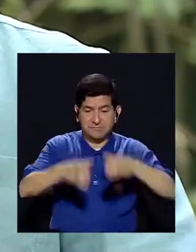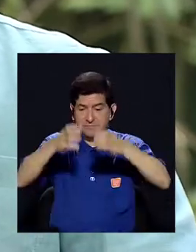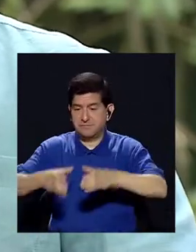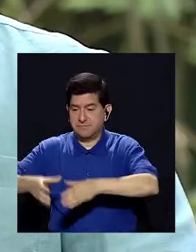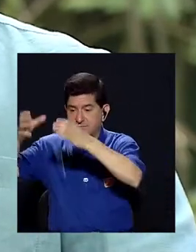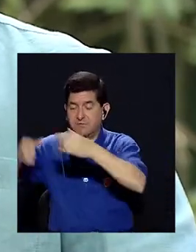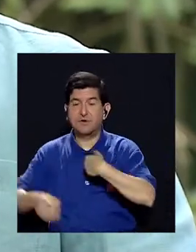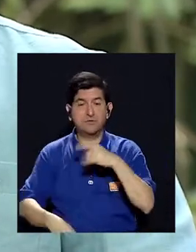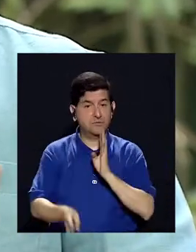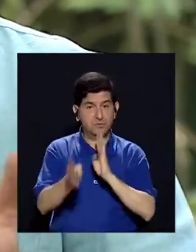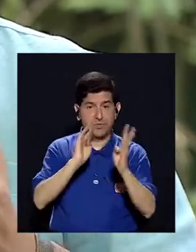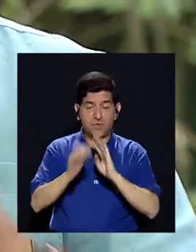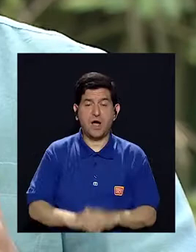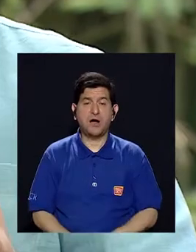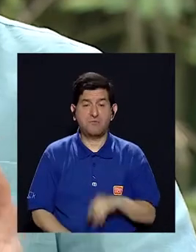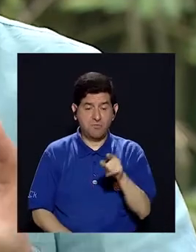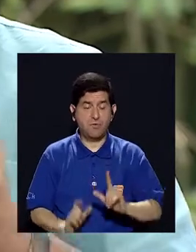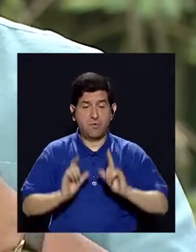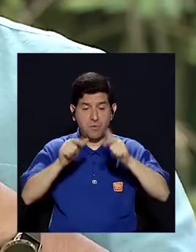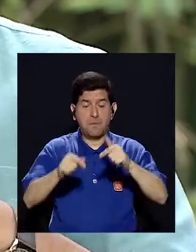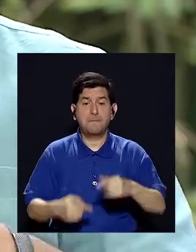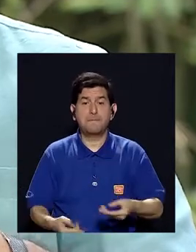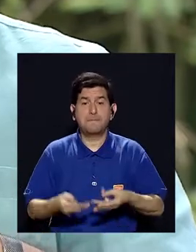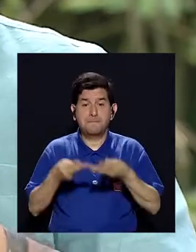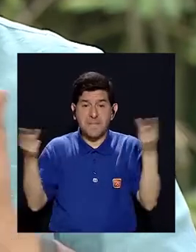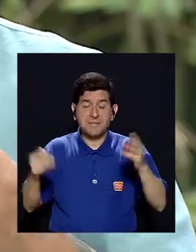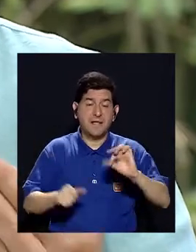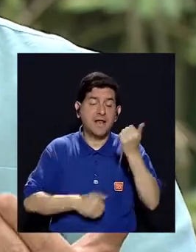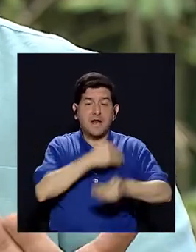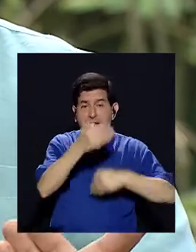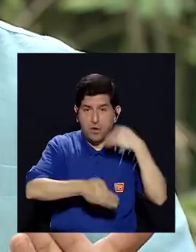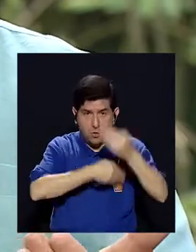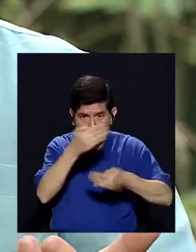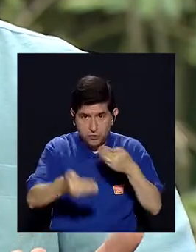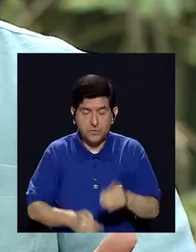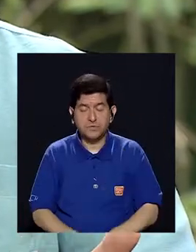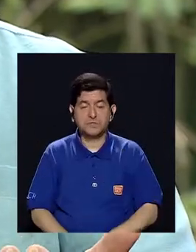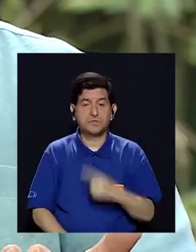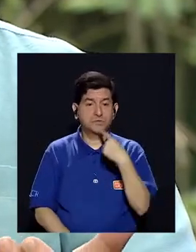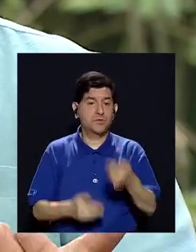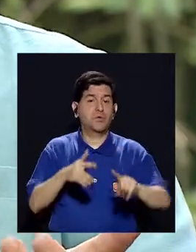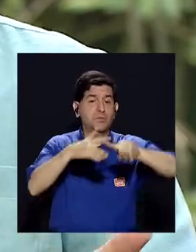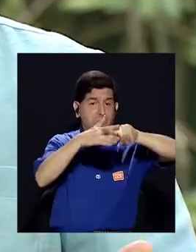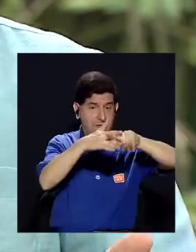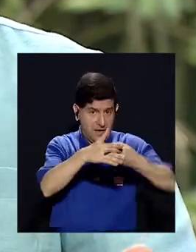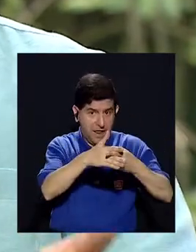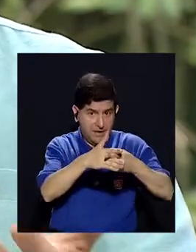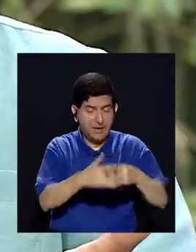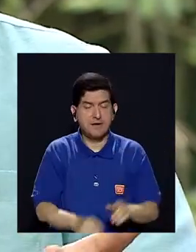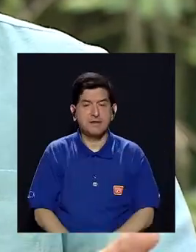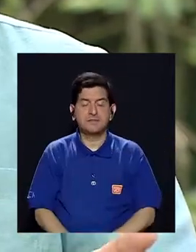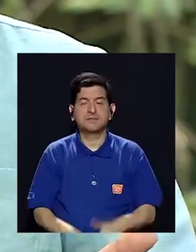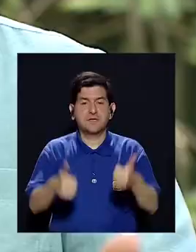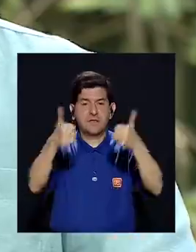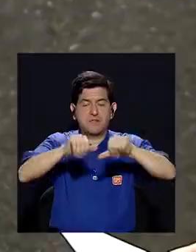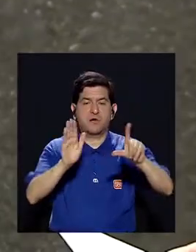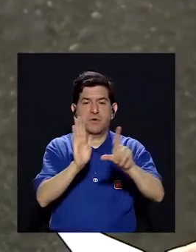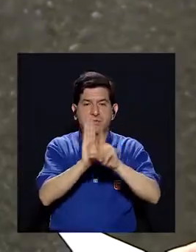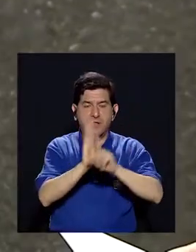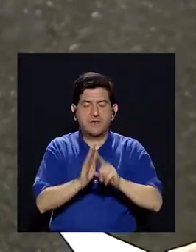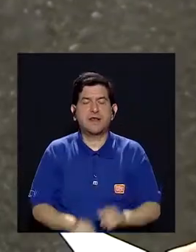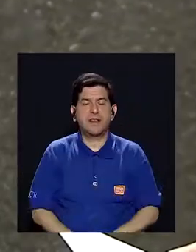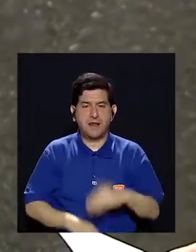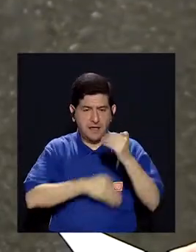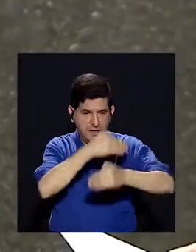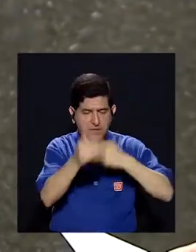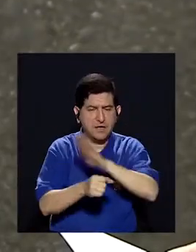yo estoy hablando de que los residuos son materia prima para otros procesos productivos, como se lo indiqué en la ley, de acuerdo con la ley para la